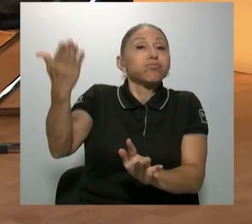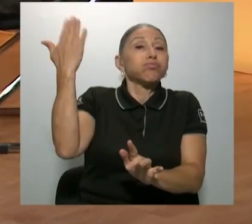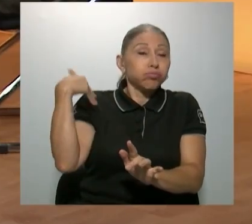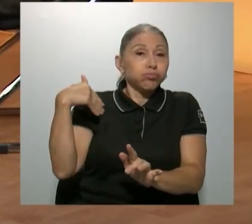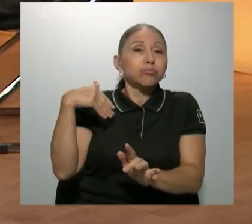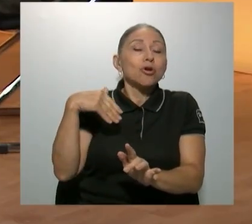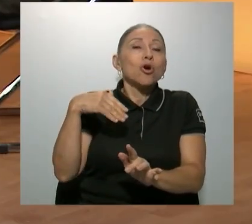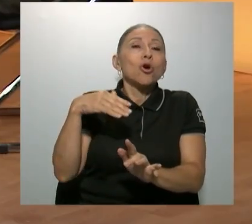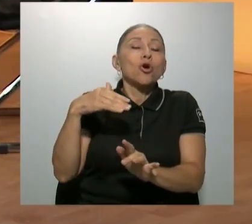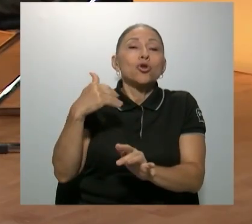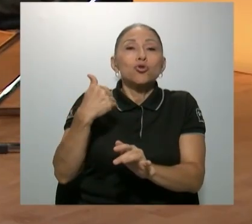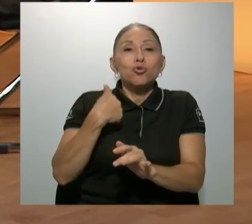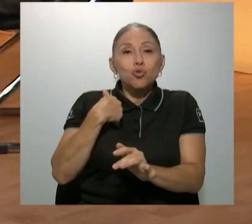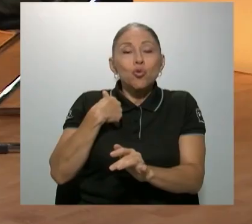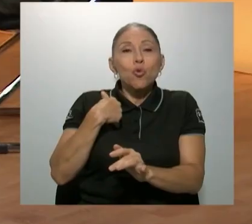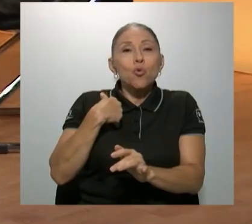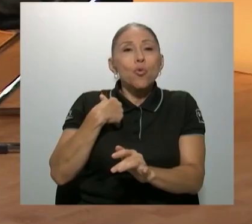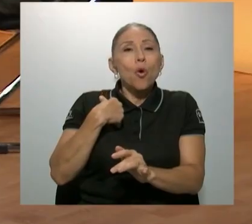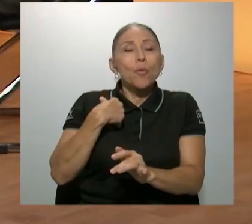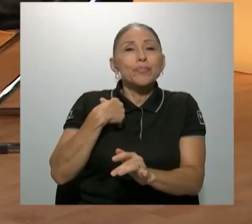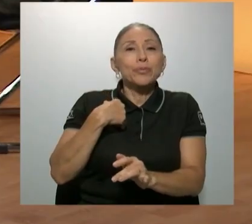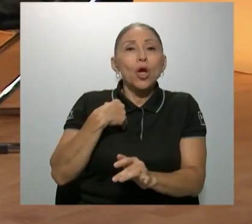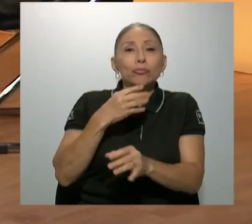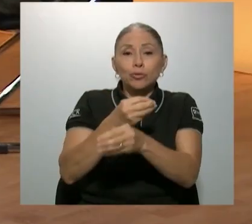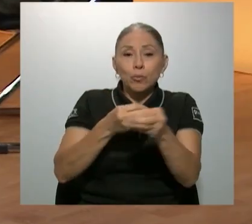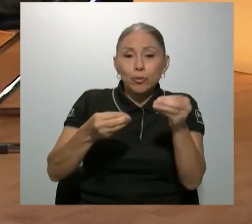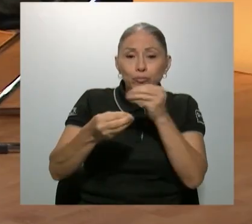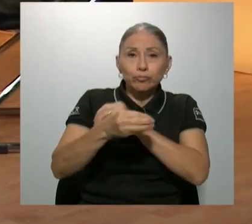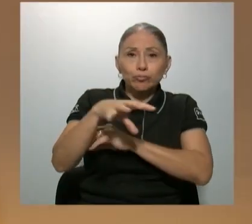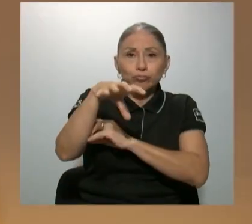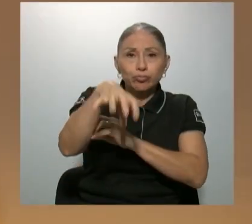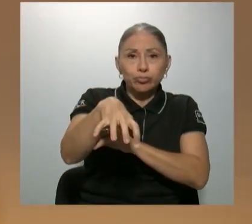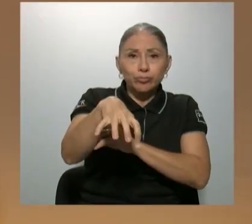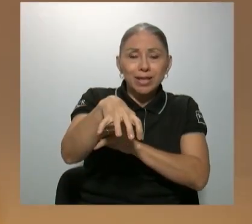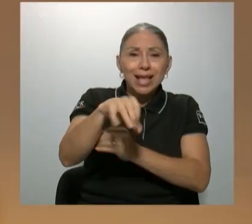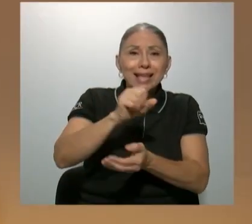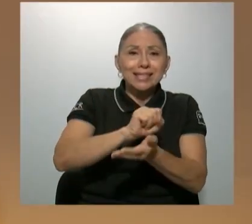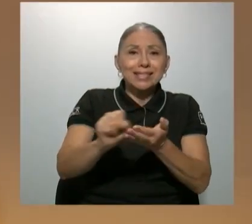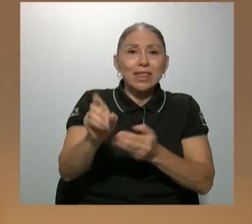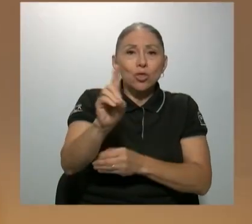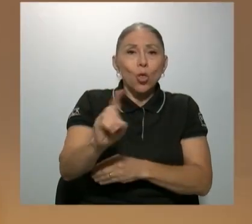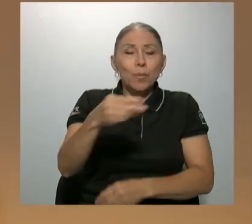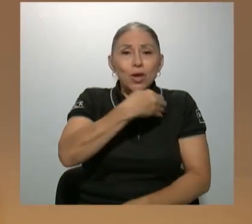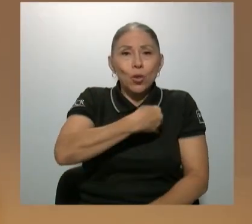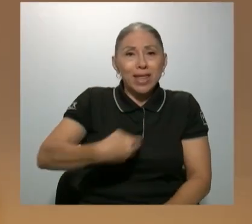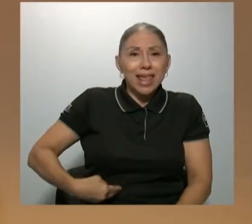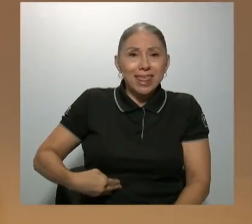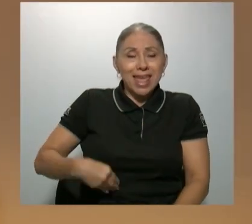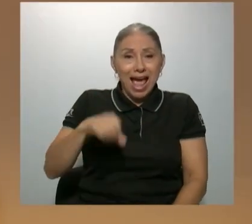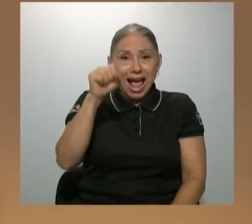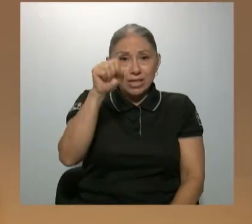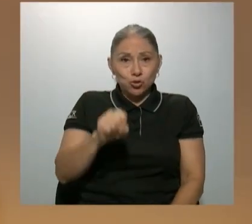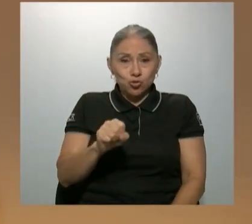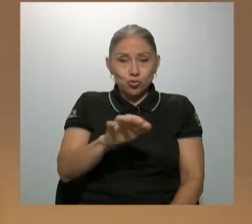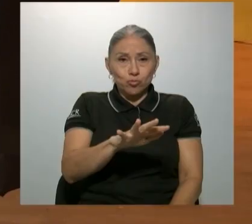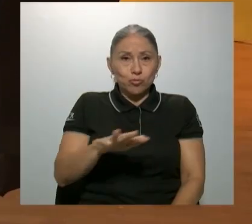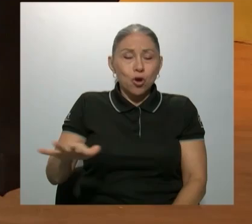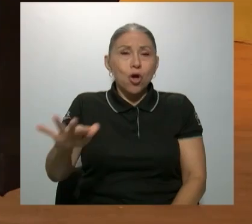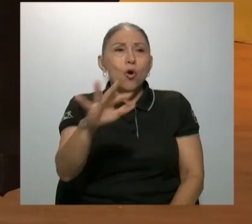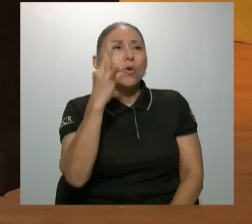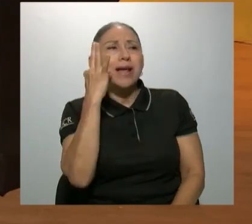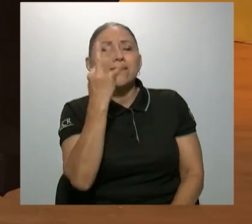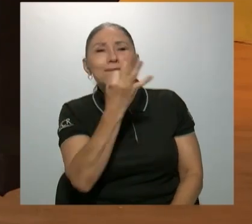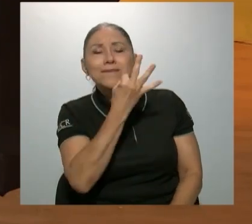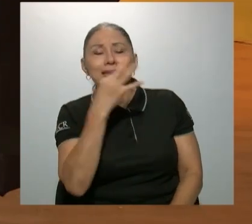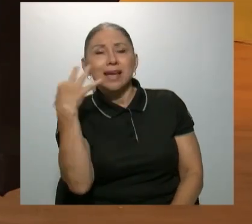sede al sur de Santo Domingo de Heredia, con una finca espléndida, con